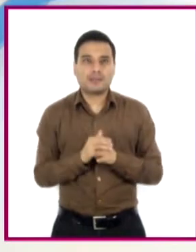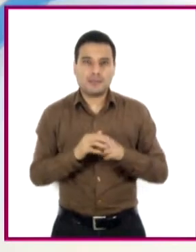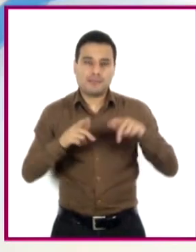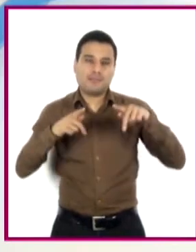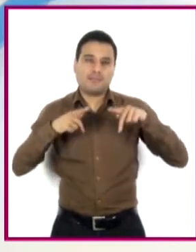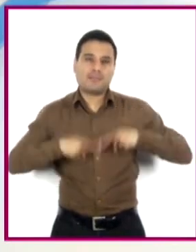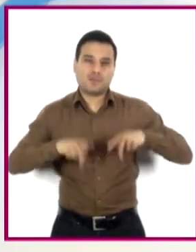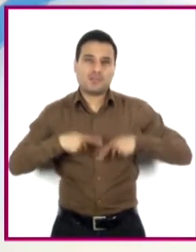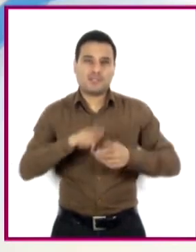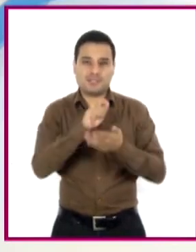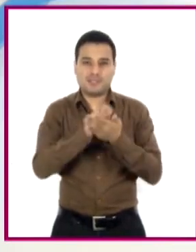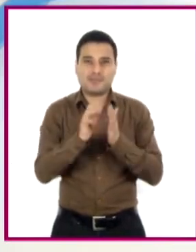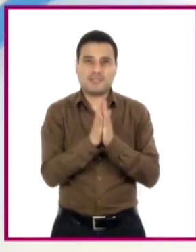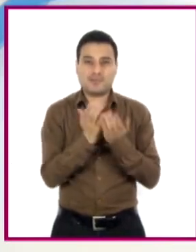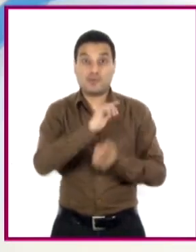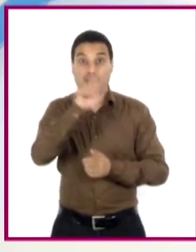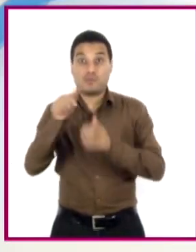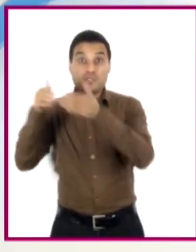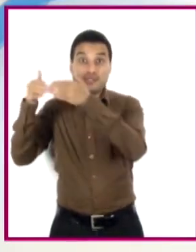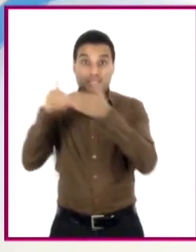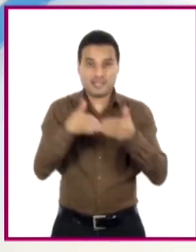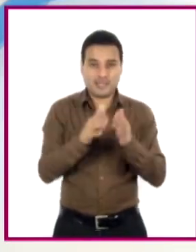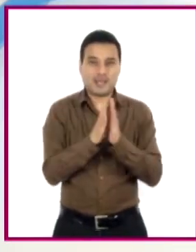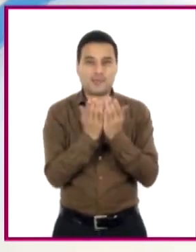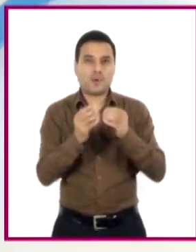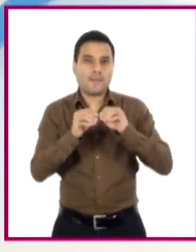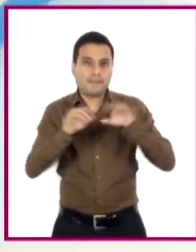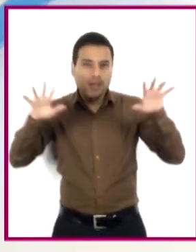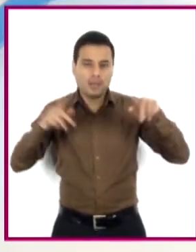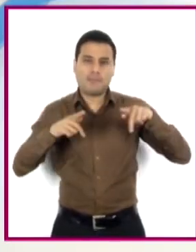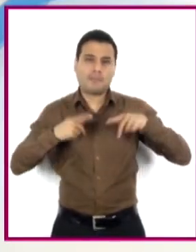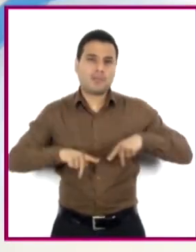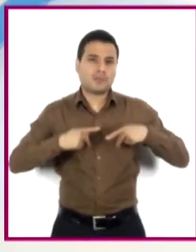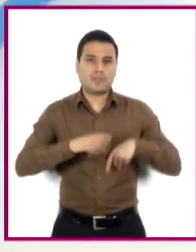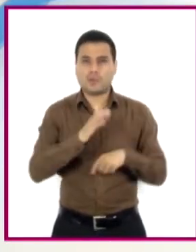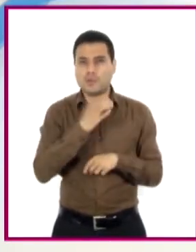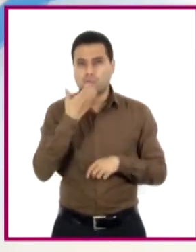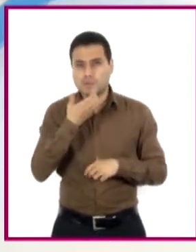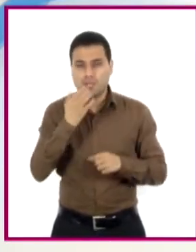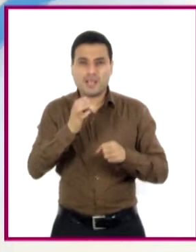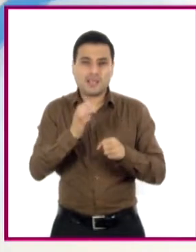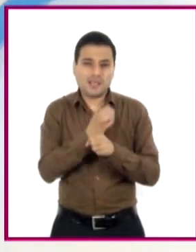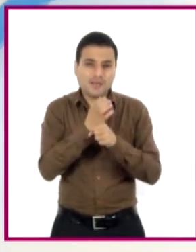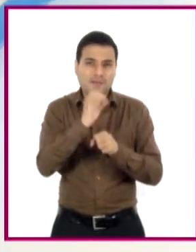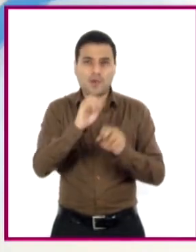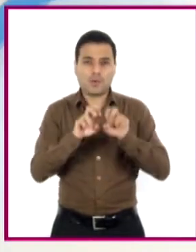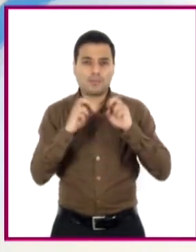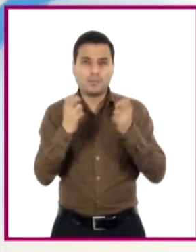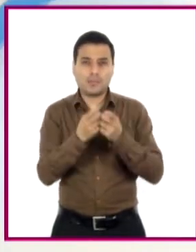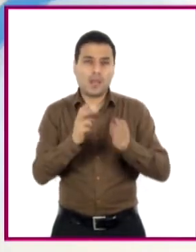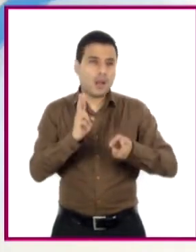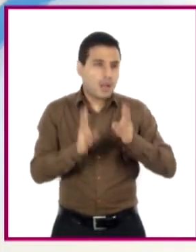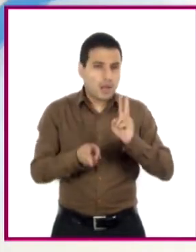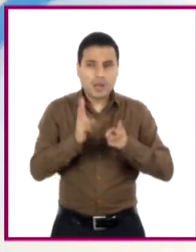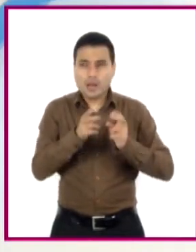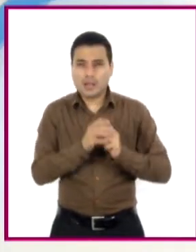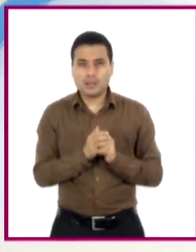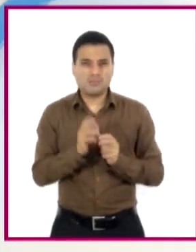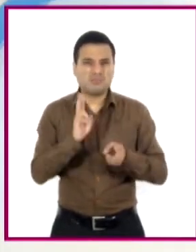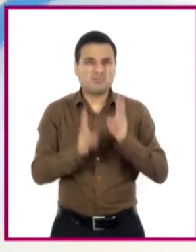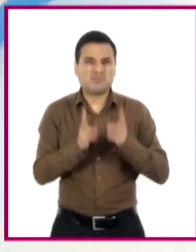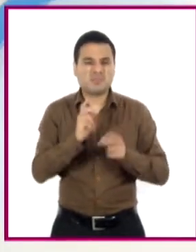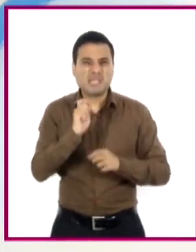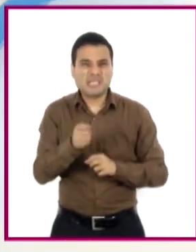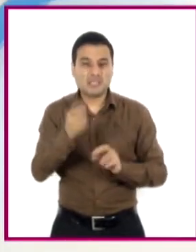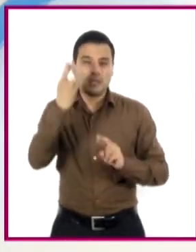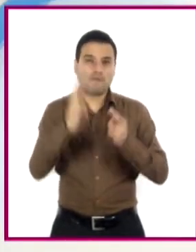que desembarcaban y su lectura era comentada en los cafés y tertulias literarias. En ellas se hablaba de la